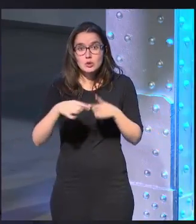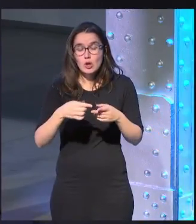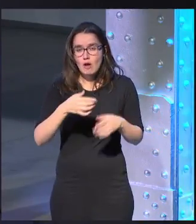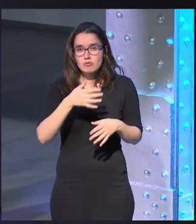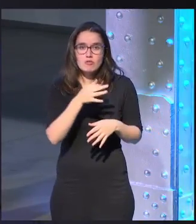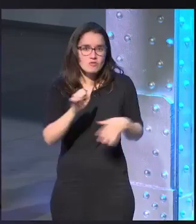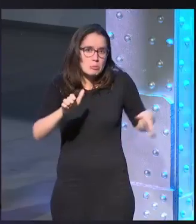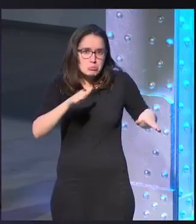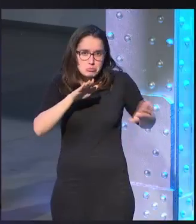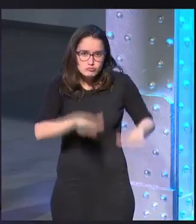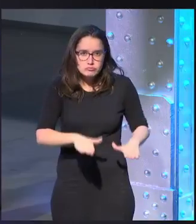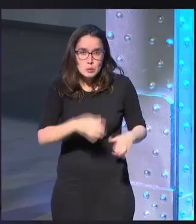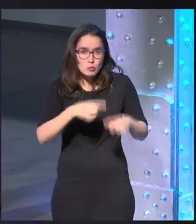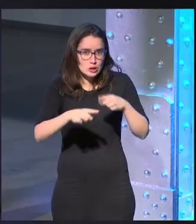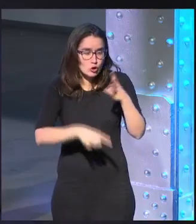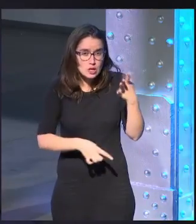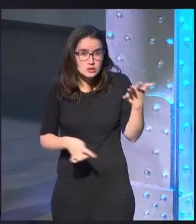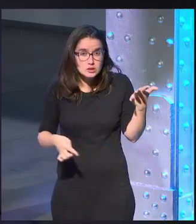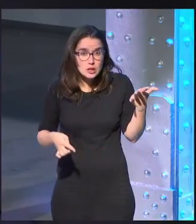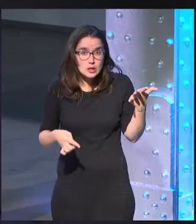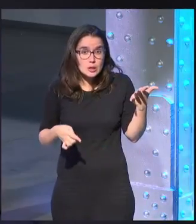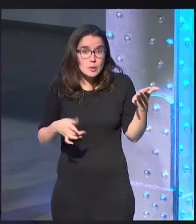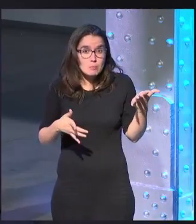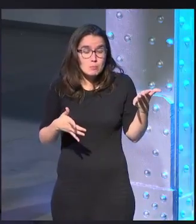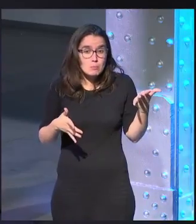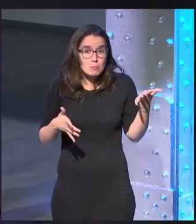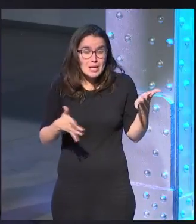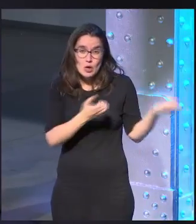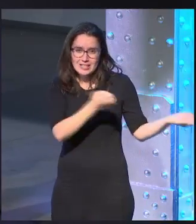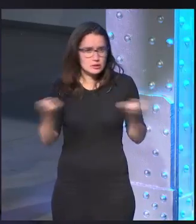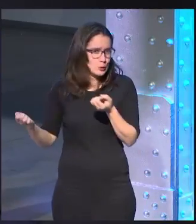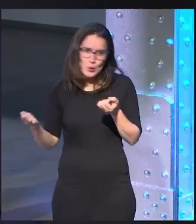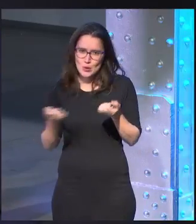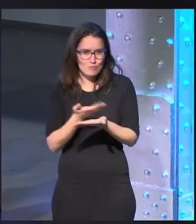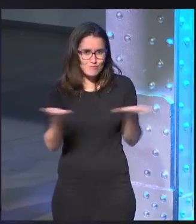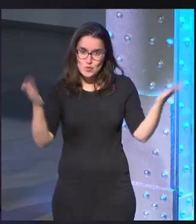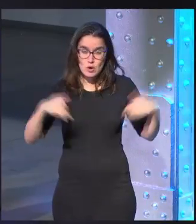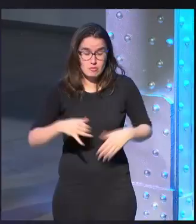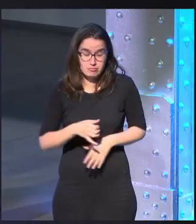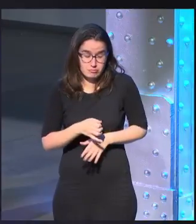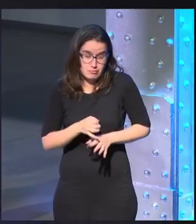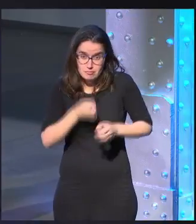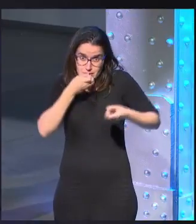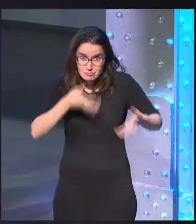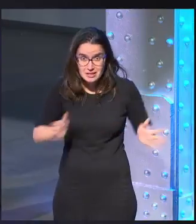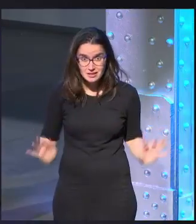fe en muchas cosas, pero no en las instituciones. Y con razón.